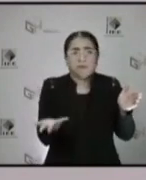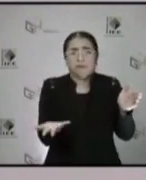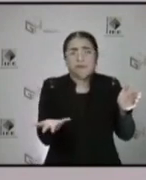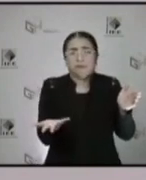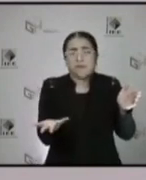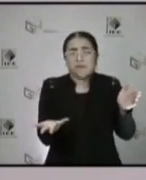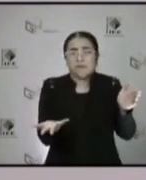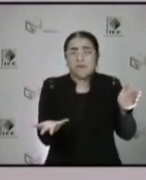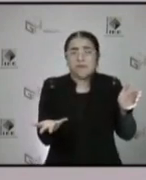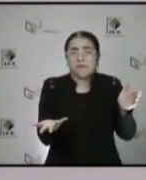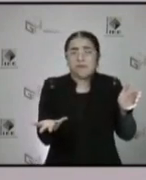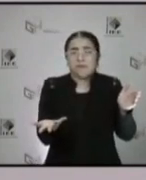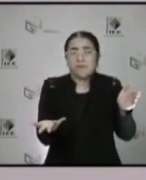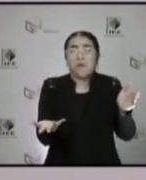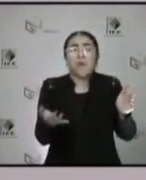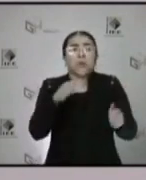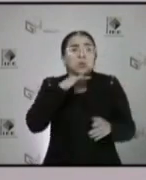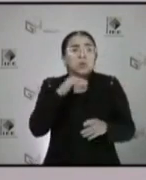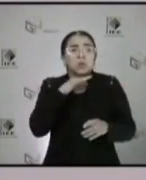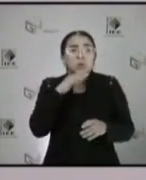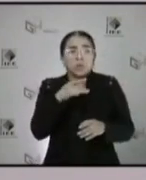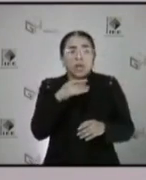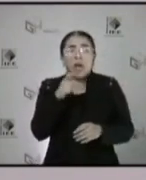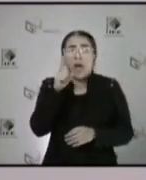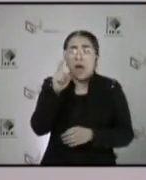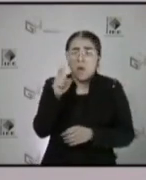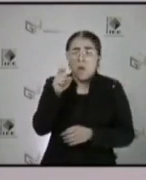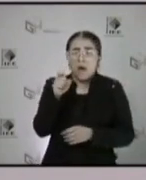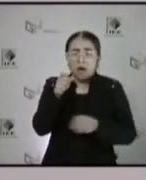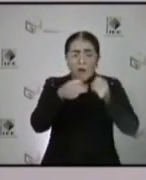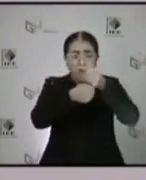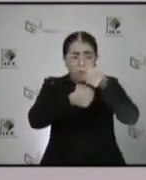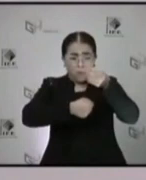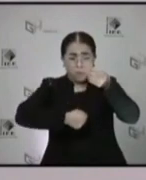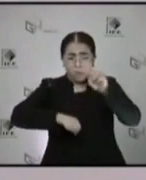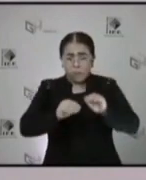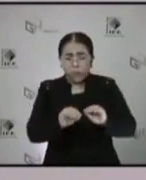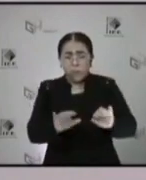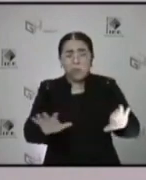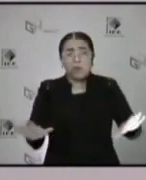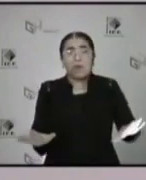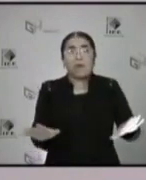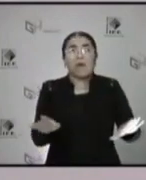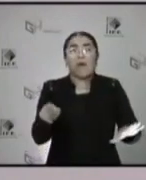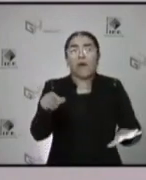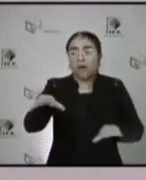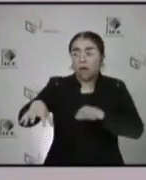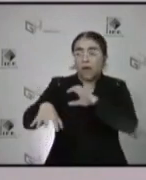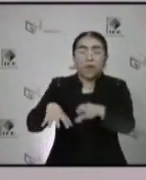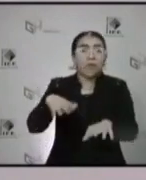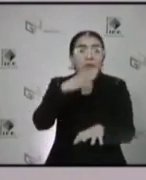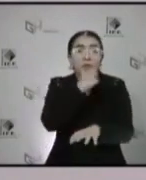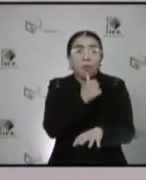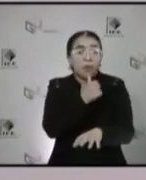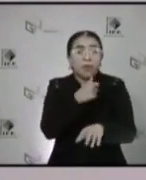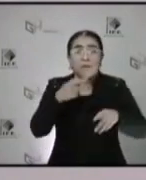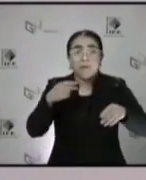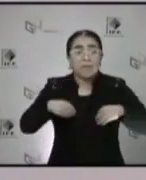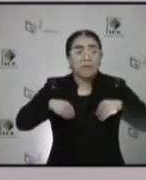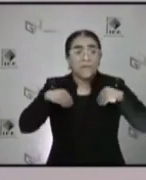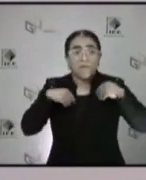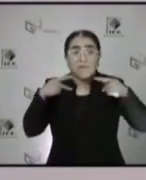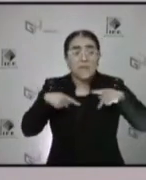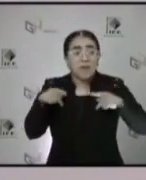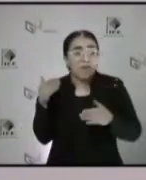debido a la contaminación del agua, existen zonas prácticamente inhabitables. En